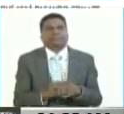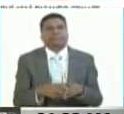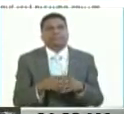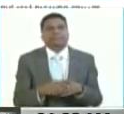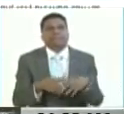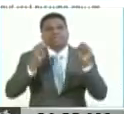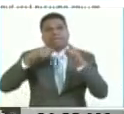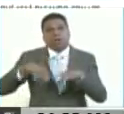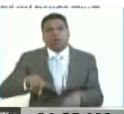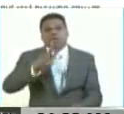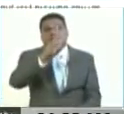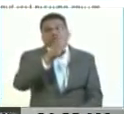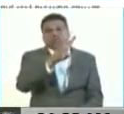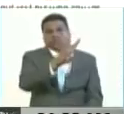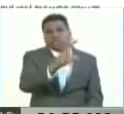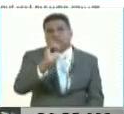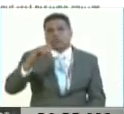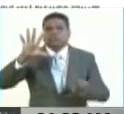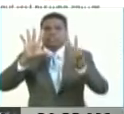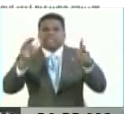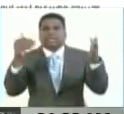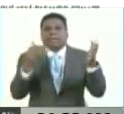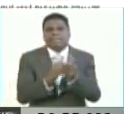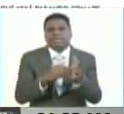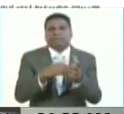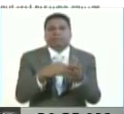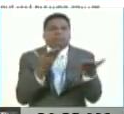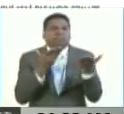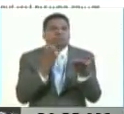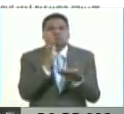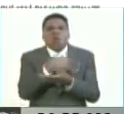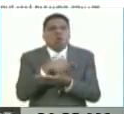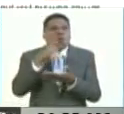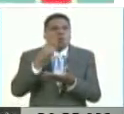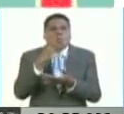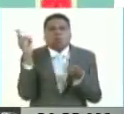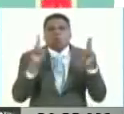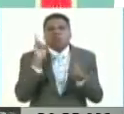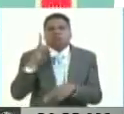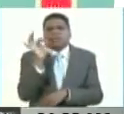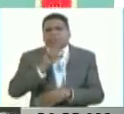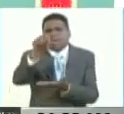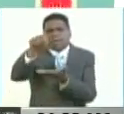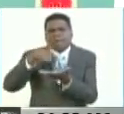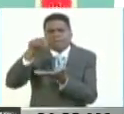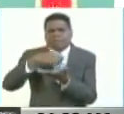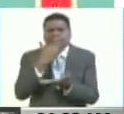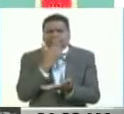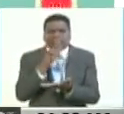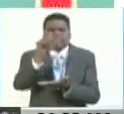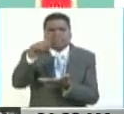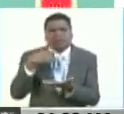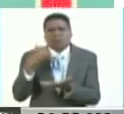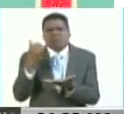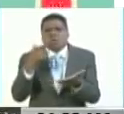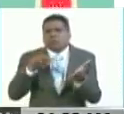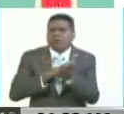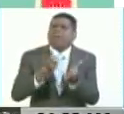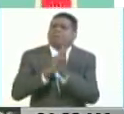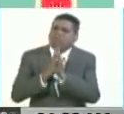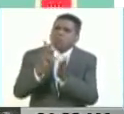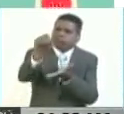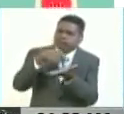reiteramos, 207.000 puntos de venta fuera de servicio el día viernes. Indicó que varios autores y ejecutores de lo que él llamó el plan